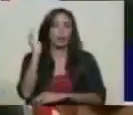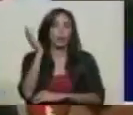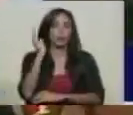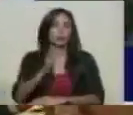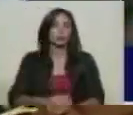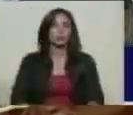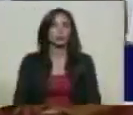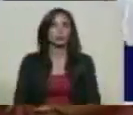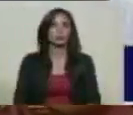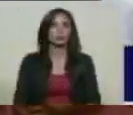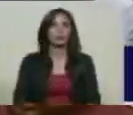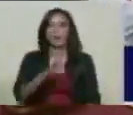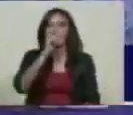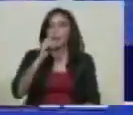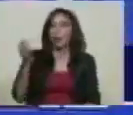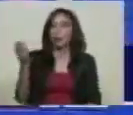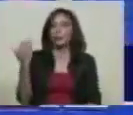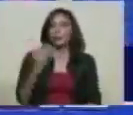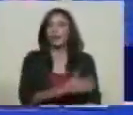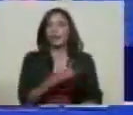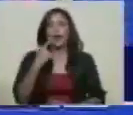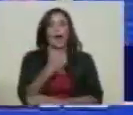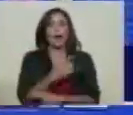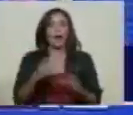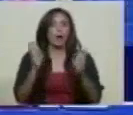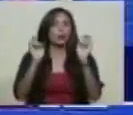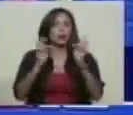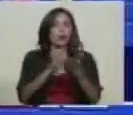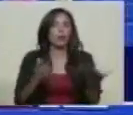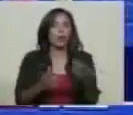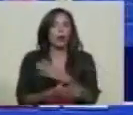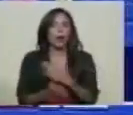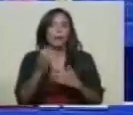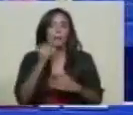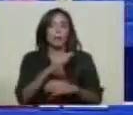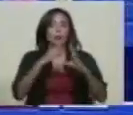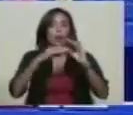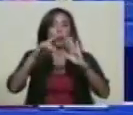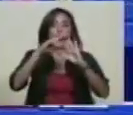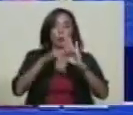el año pasado creamos una nueva instancia que hay que regularizar en los estatutos: